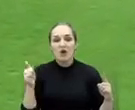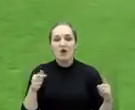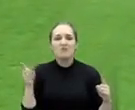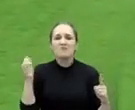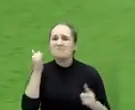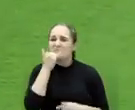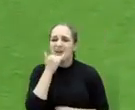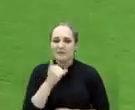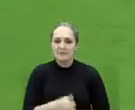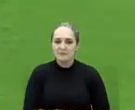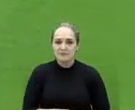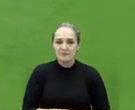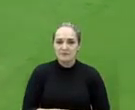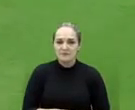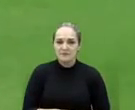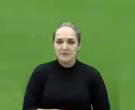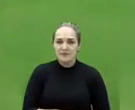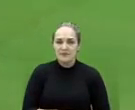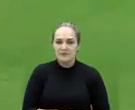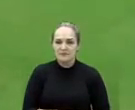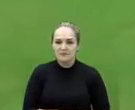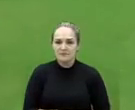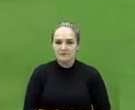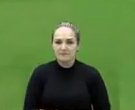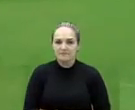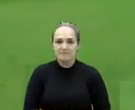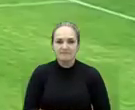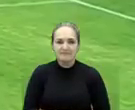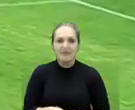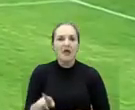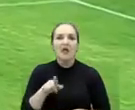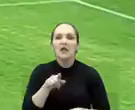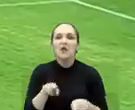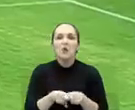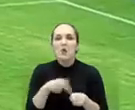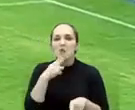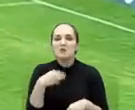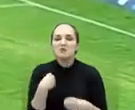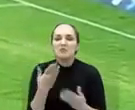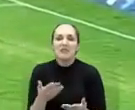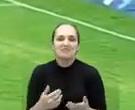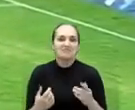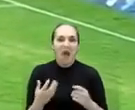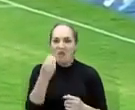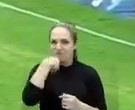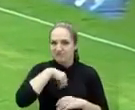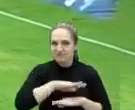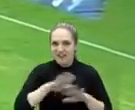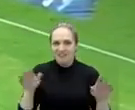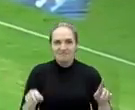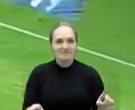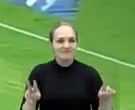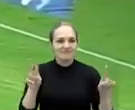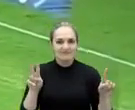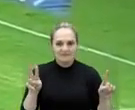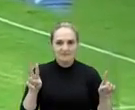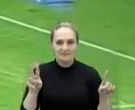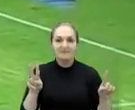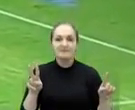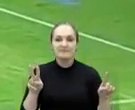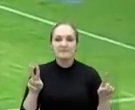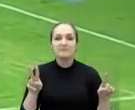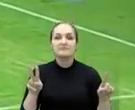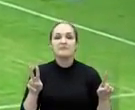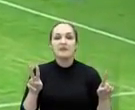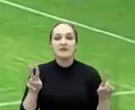de Halloween que le dio Jason Perea para poner arriba al Pereira. Al 79 llegaría este cabezazo de Anovis Banguero para poner